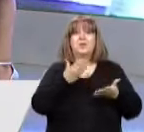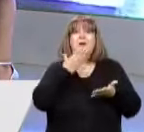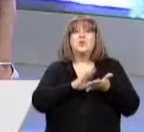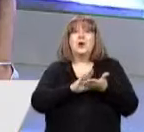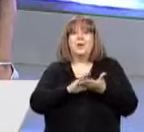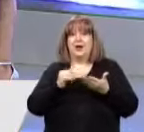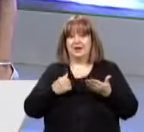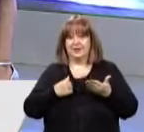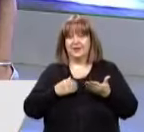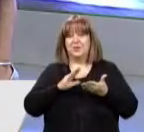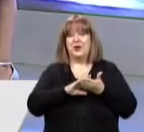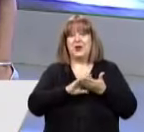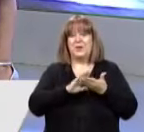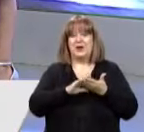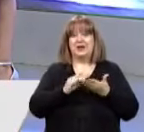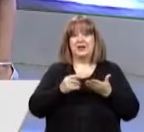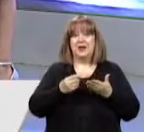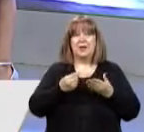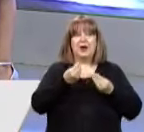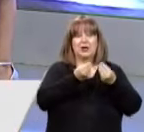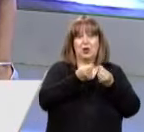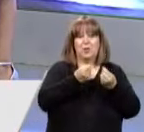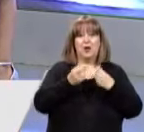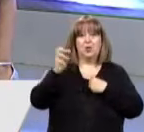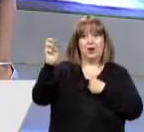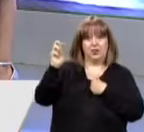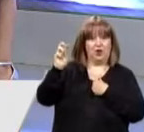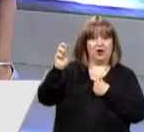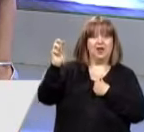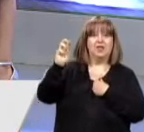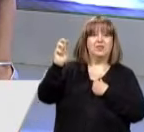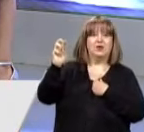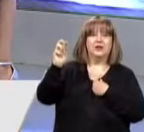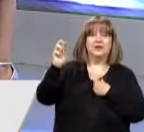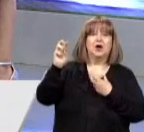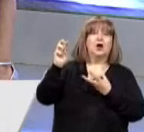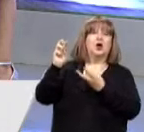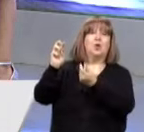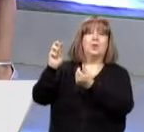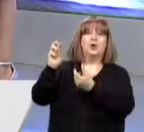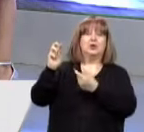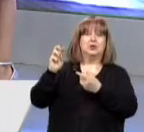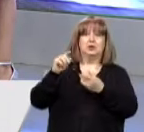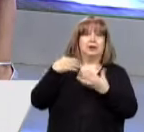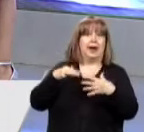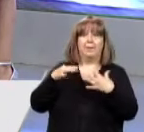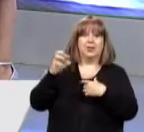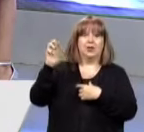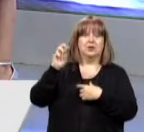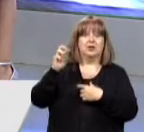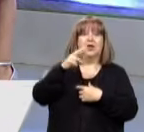esto lo que se llaman inversiones promediar precios igual que el dólar decís Bueno qué pasó si saliste a comprar dólar abruptamente cuando